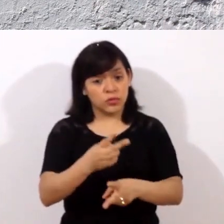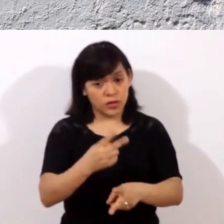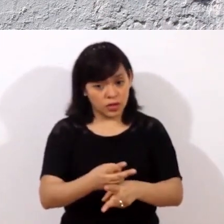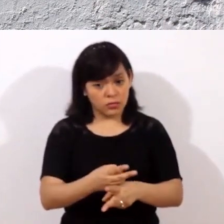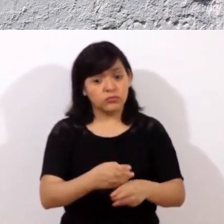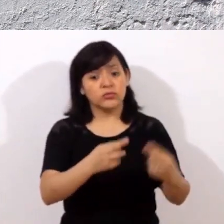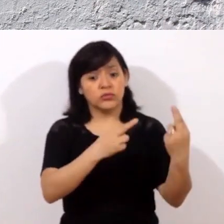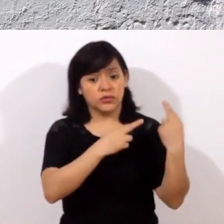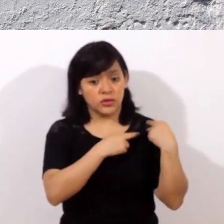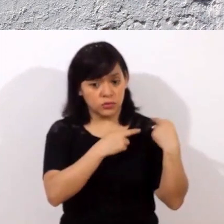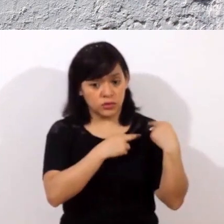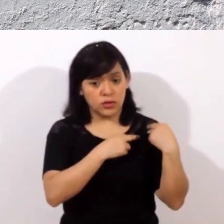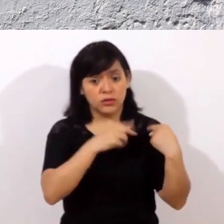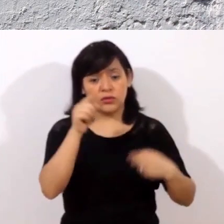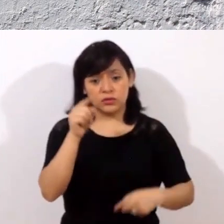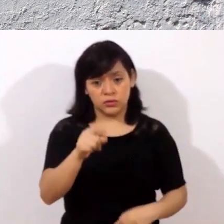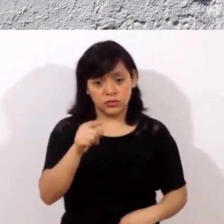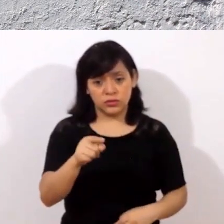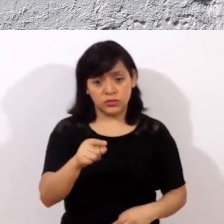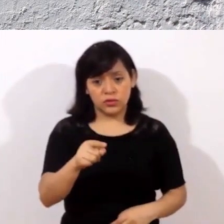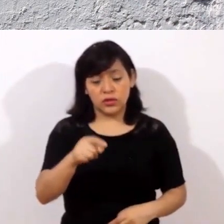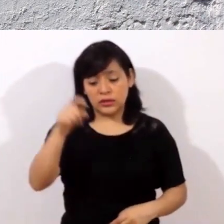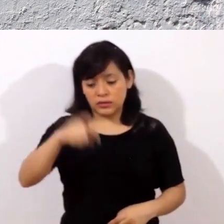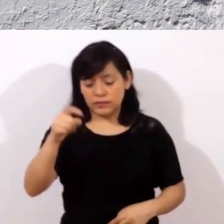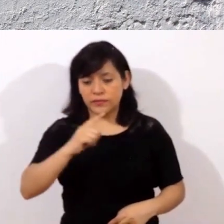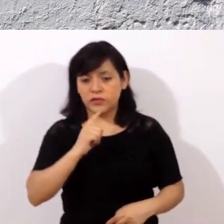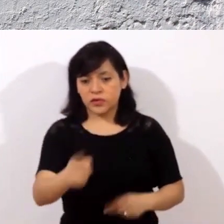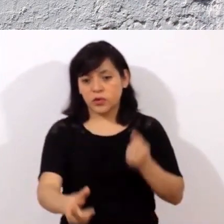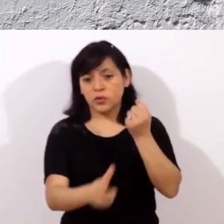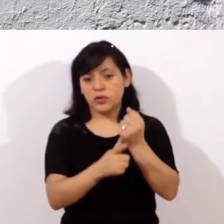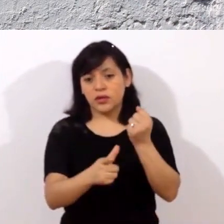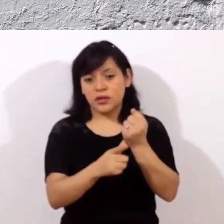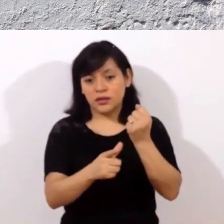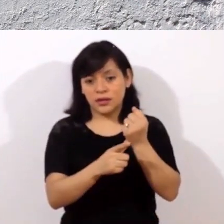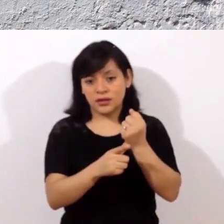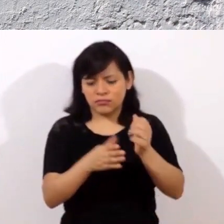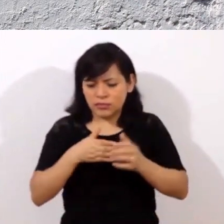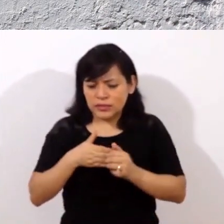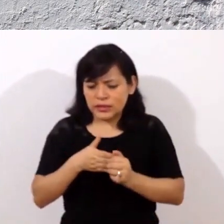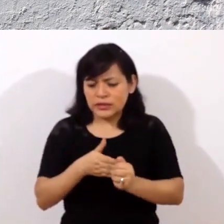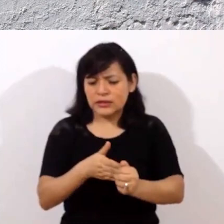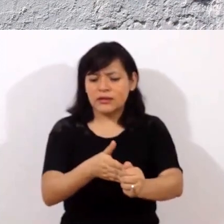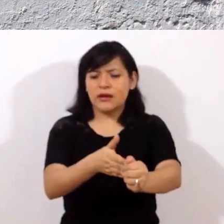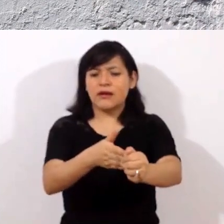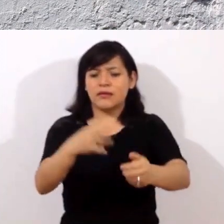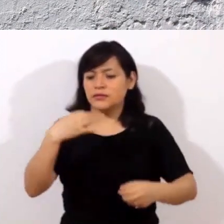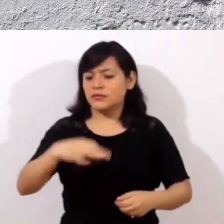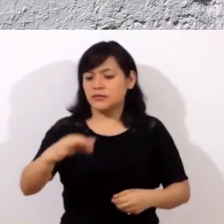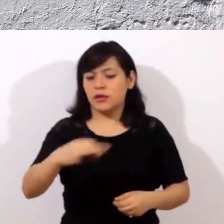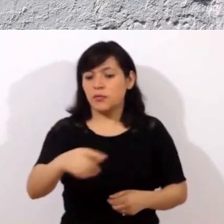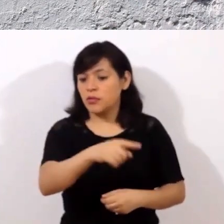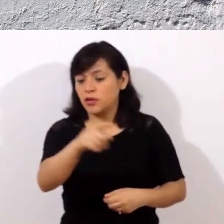responsabilidades. Ser un líder es ser alguien que guía siempre a los demás a los pies del